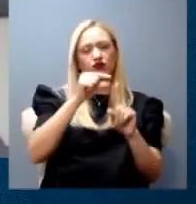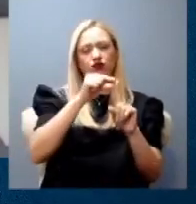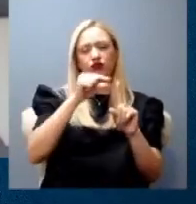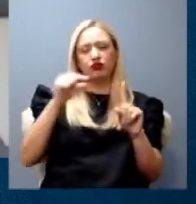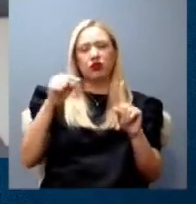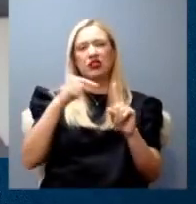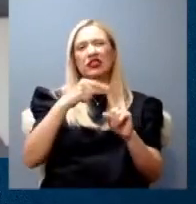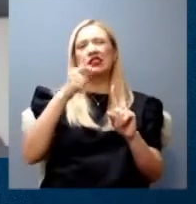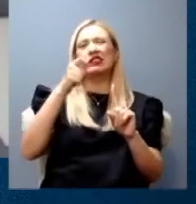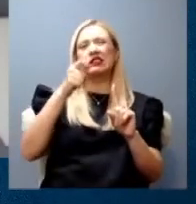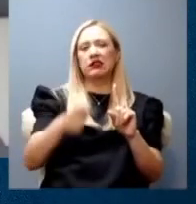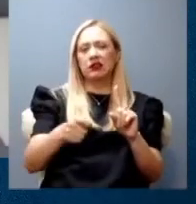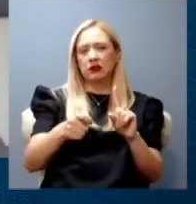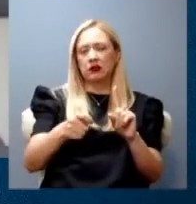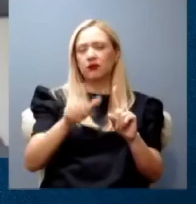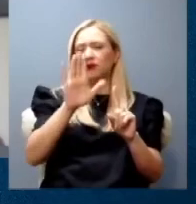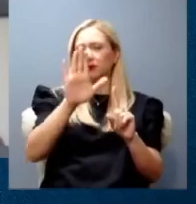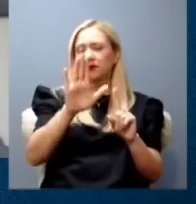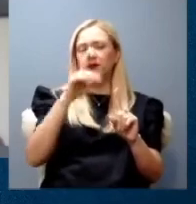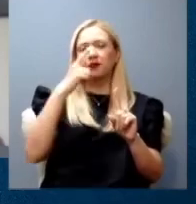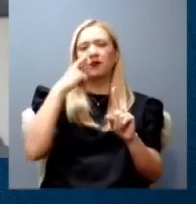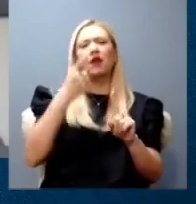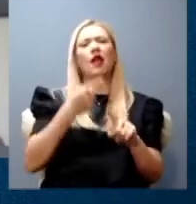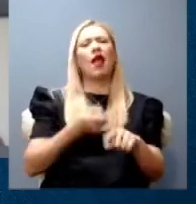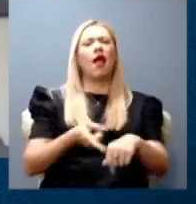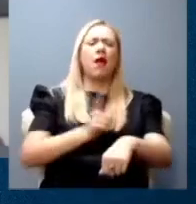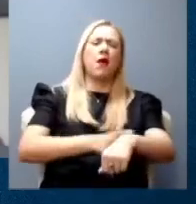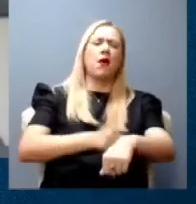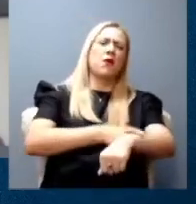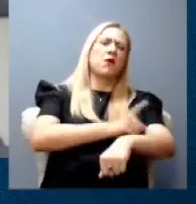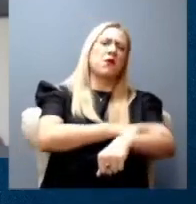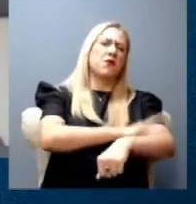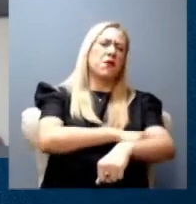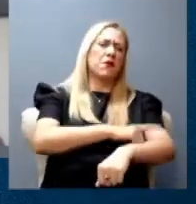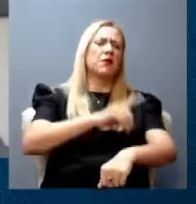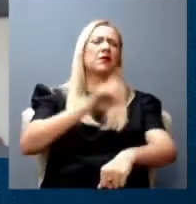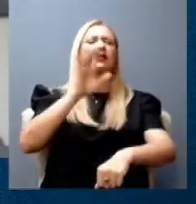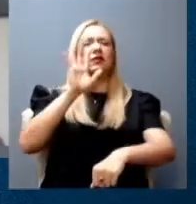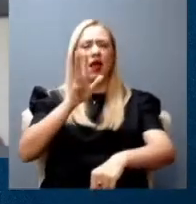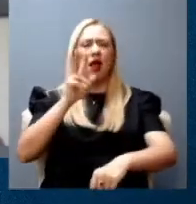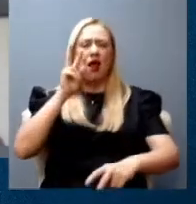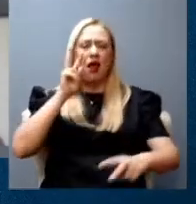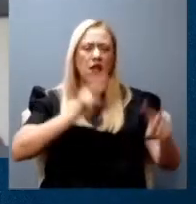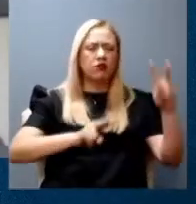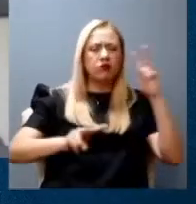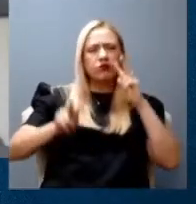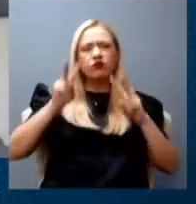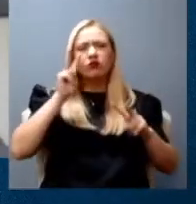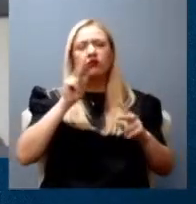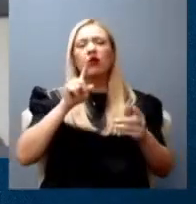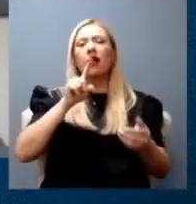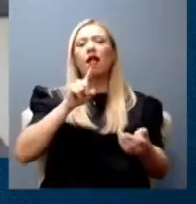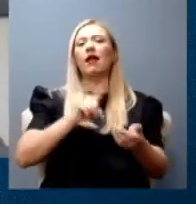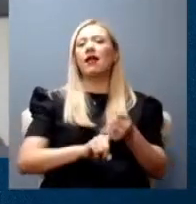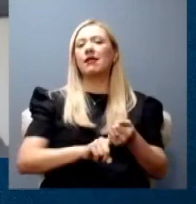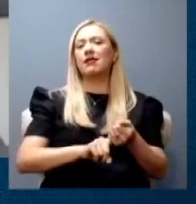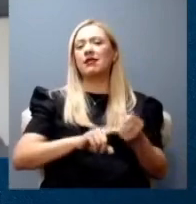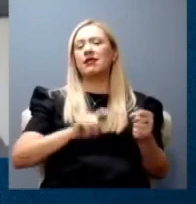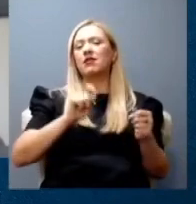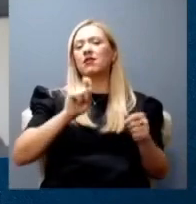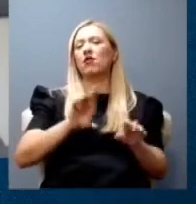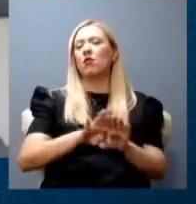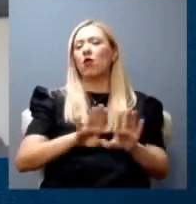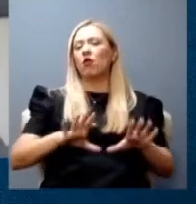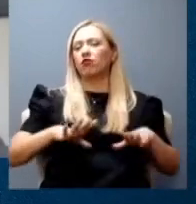una experiencia de tiempo atrás que podríamos decir tiene que ver como con sus orígenes,